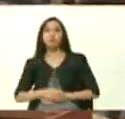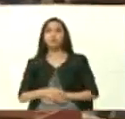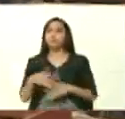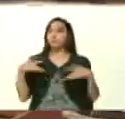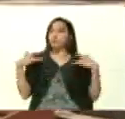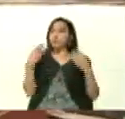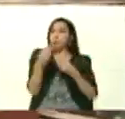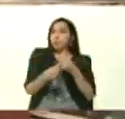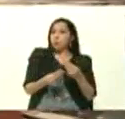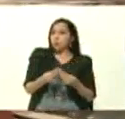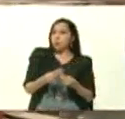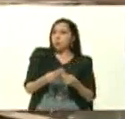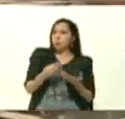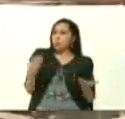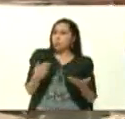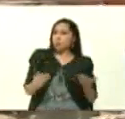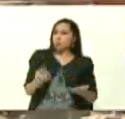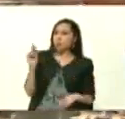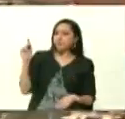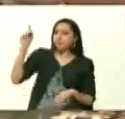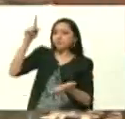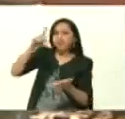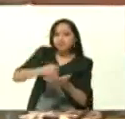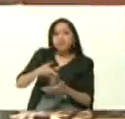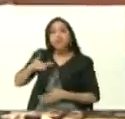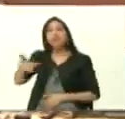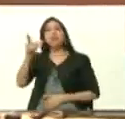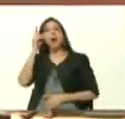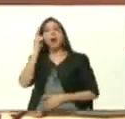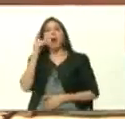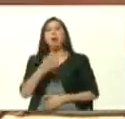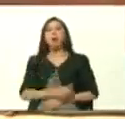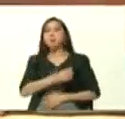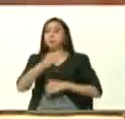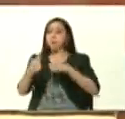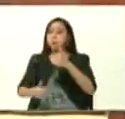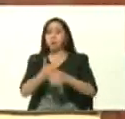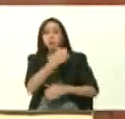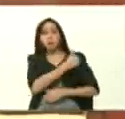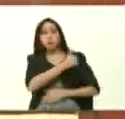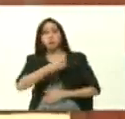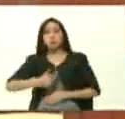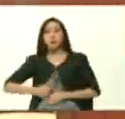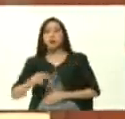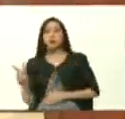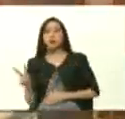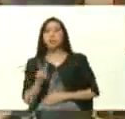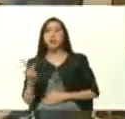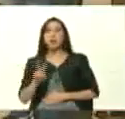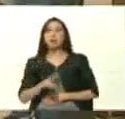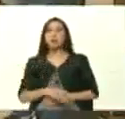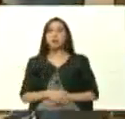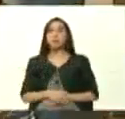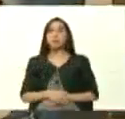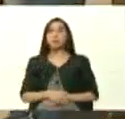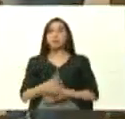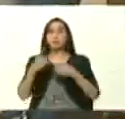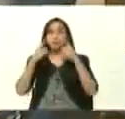encuentra en este sector la vicepresidenta ejecutiva de la República, Delcy Rodríguez. Nuestra camarada Delcy